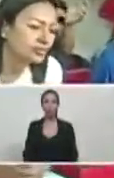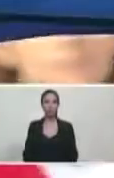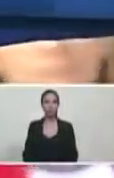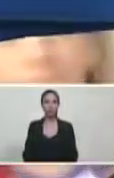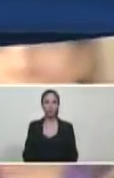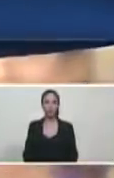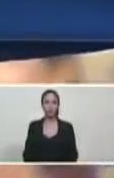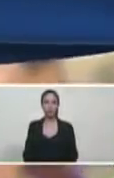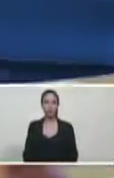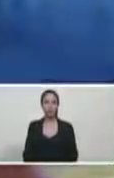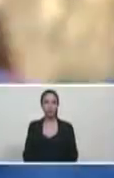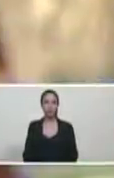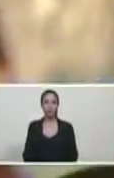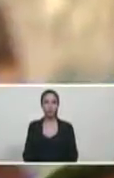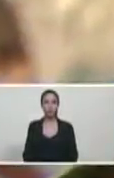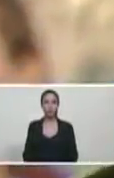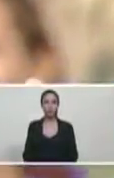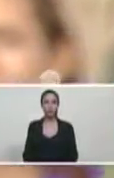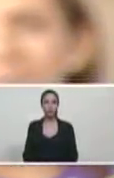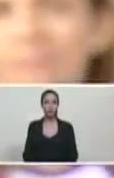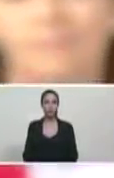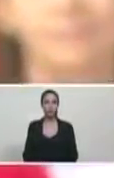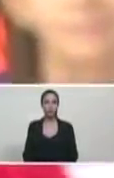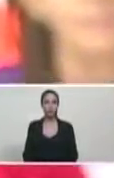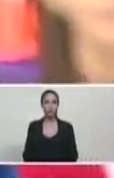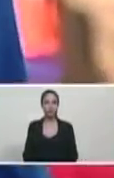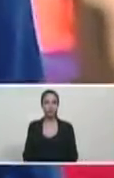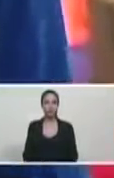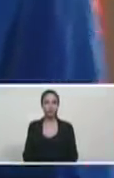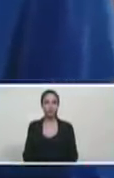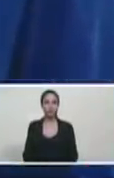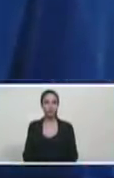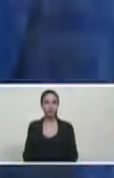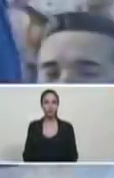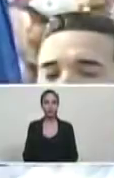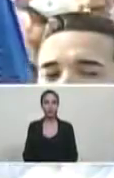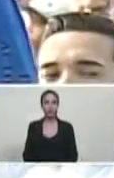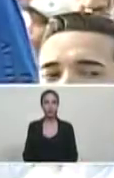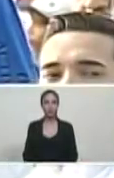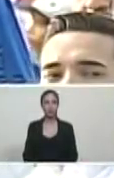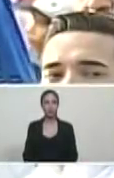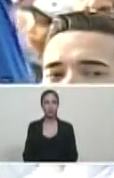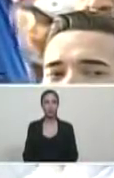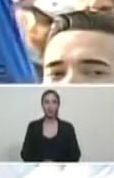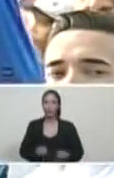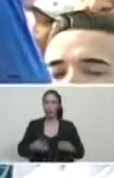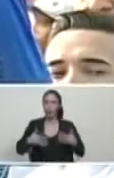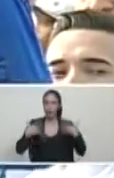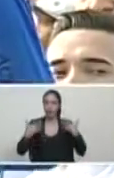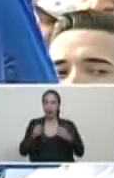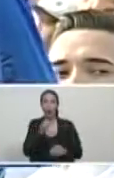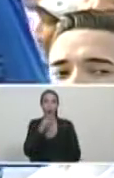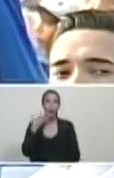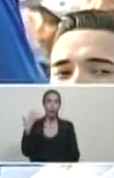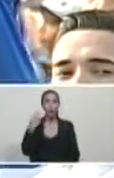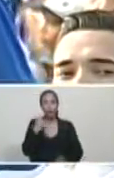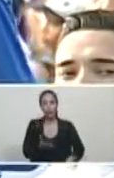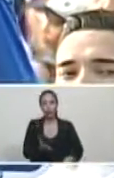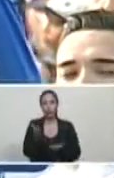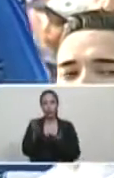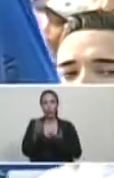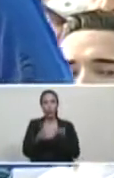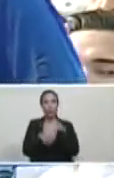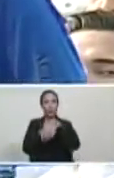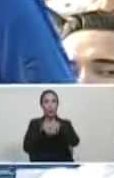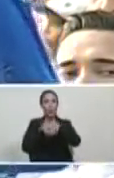activos por la paz y la vida. O sea, nos llenan de alegría y de orgullo. Son nuestros compañeros que